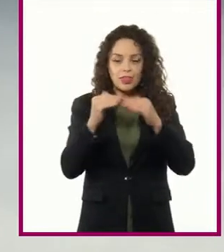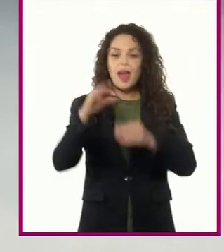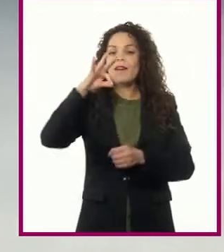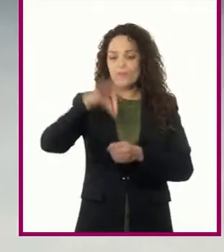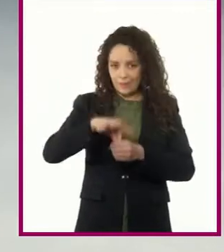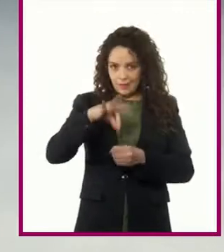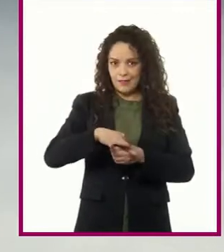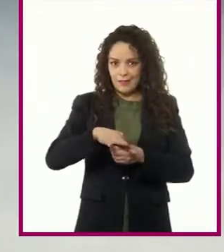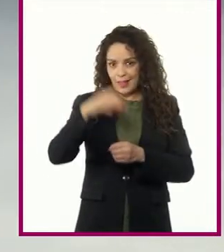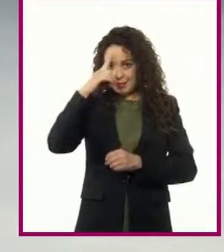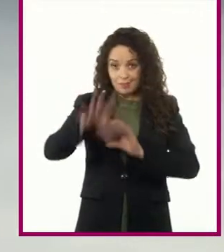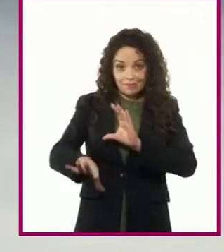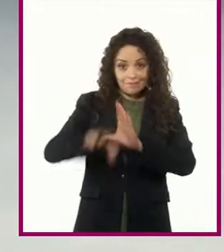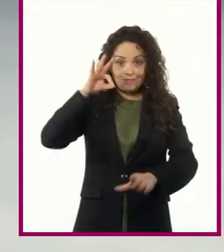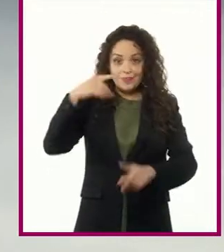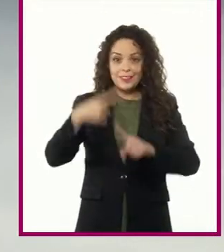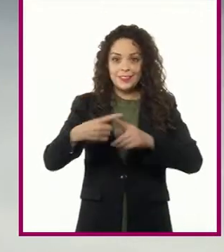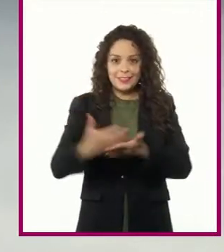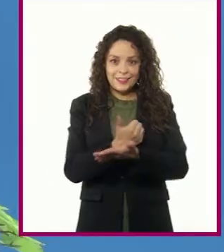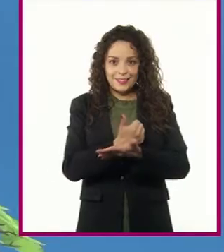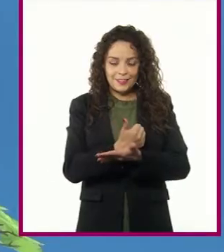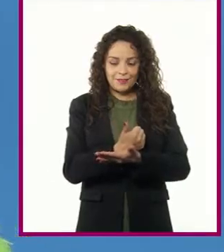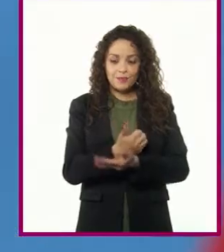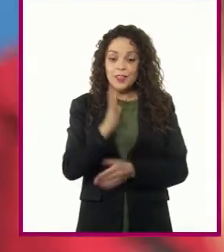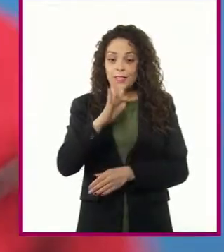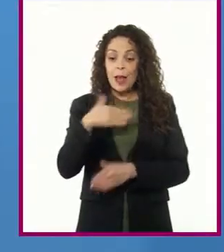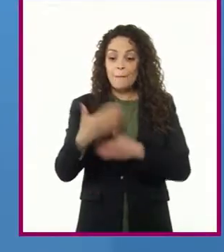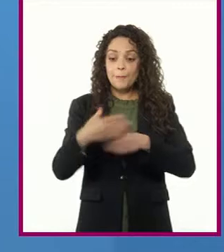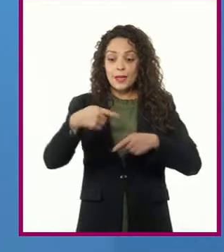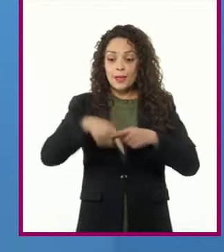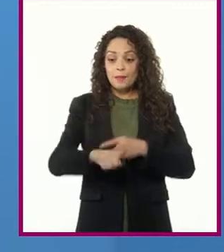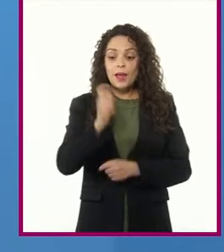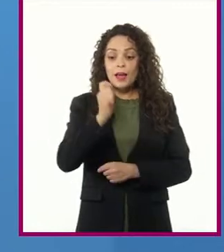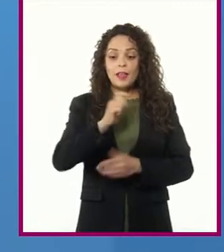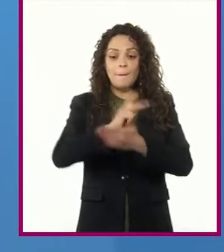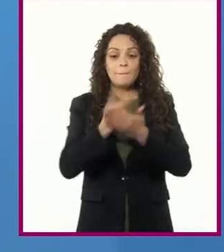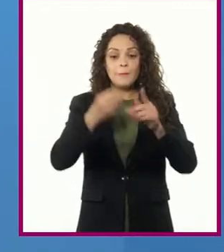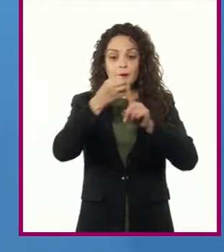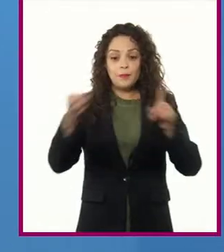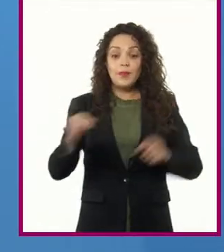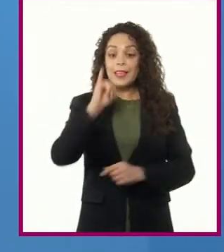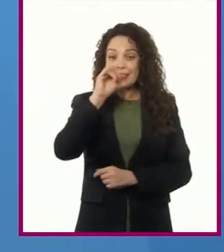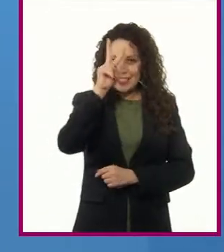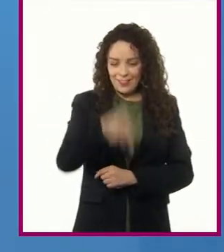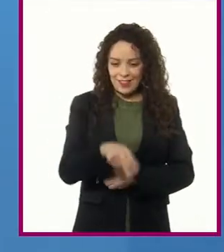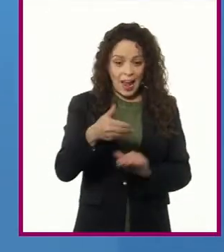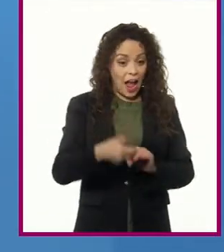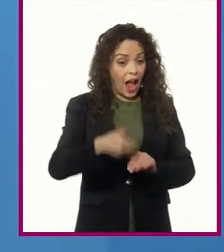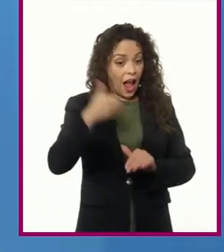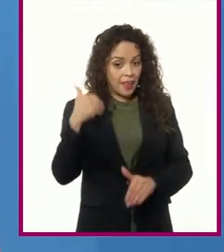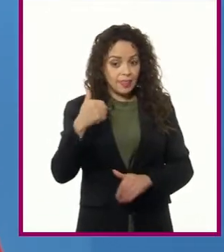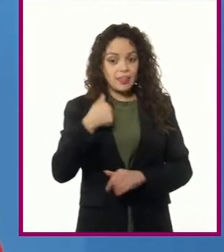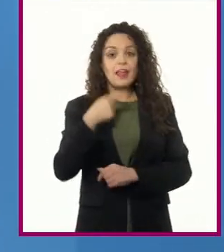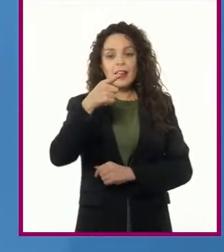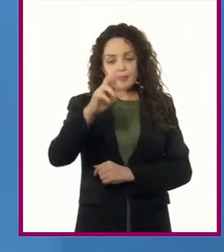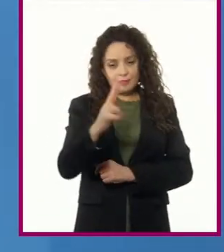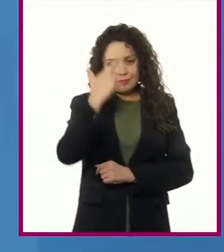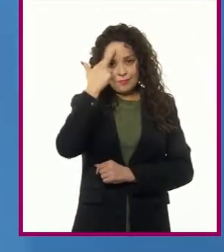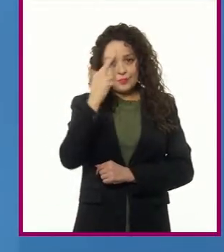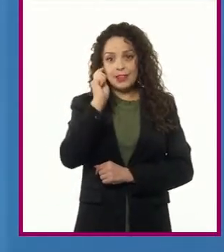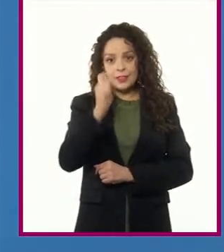bueno, ya estamos por empezar nuestra sesión. Es verdad. Antes de empezar, les recordamos